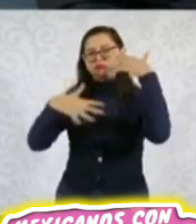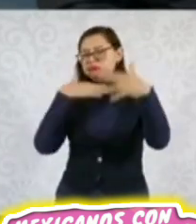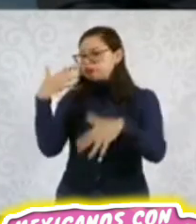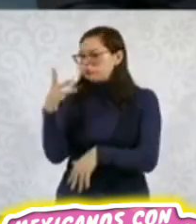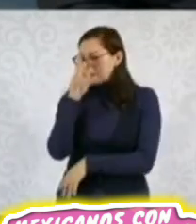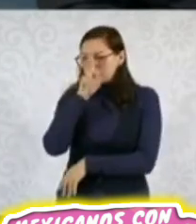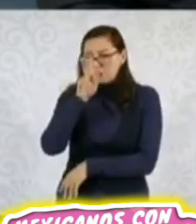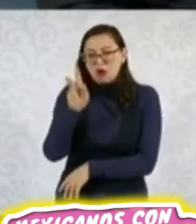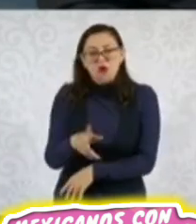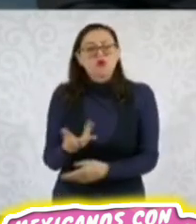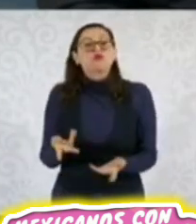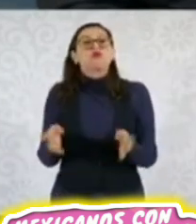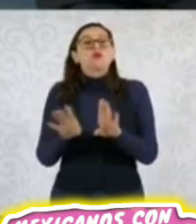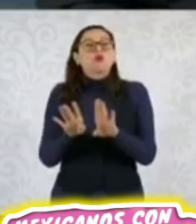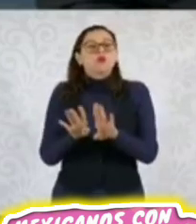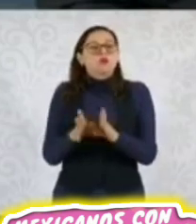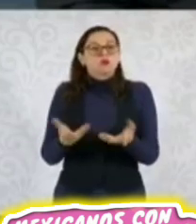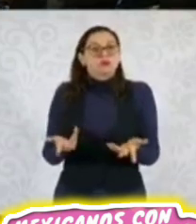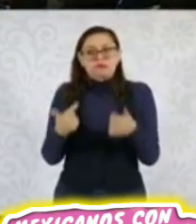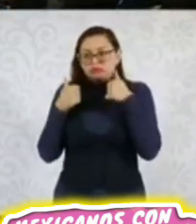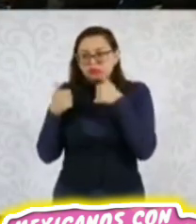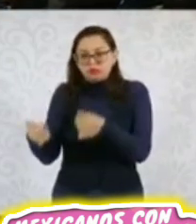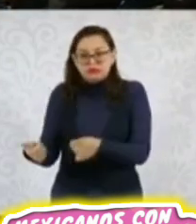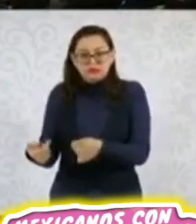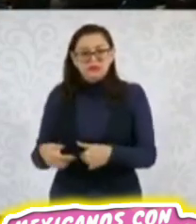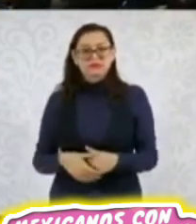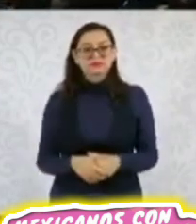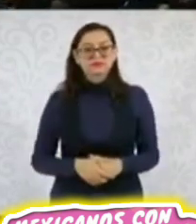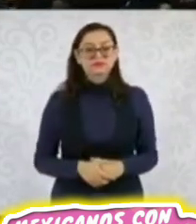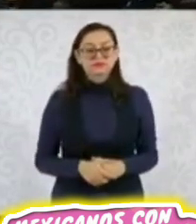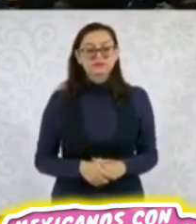está tratando este tema de fondo?